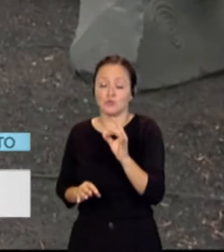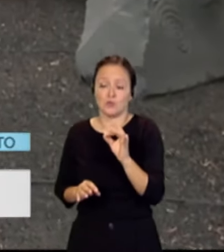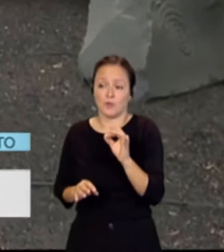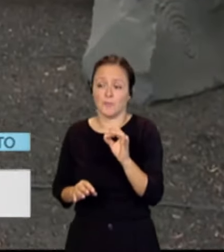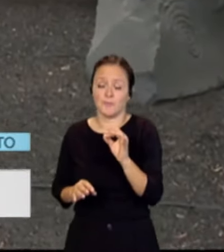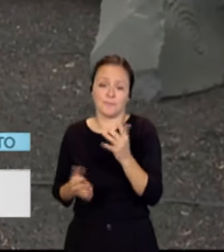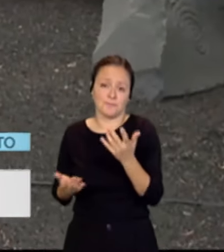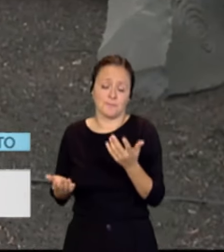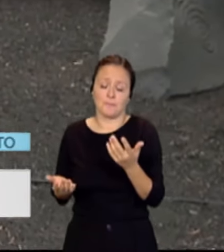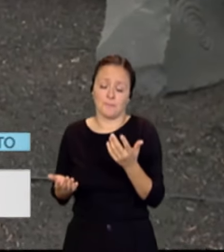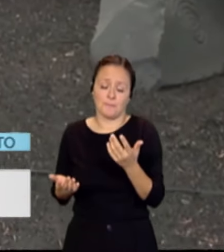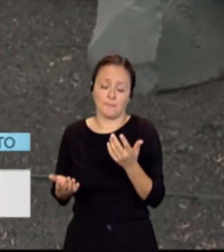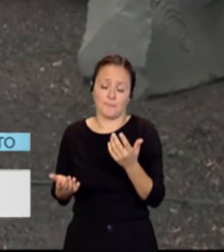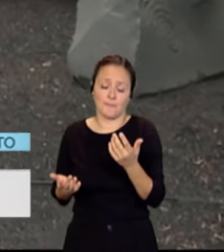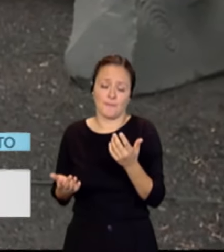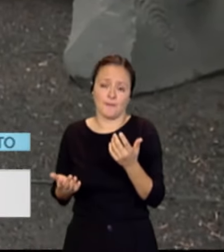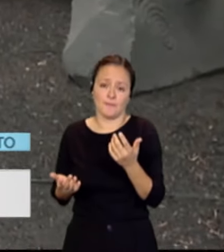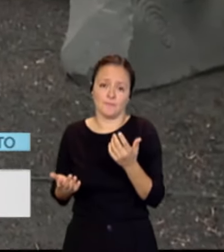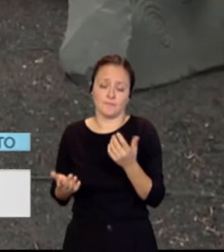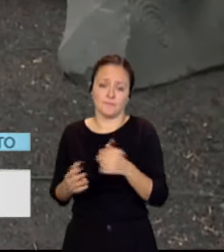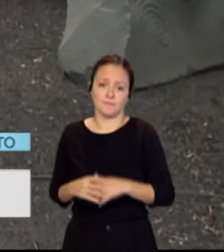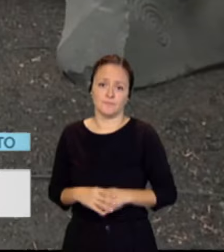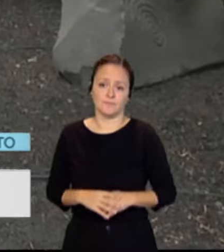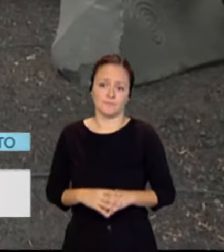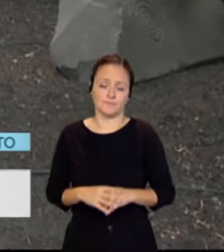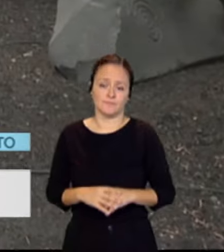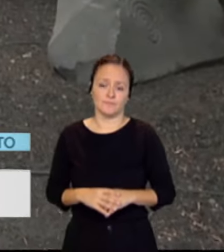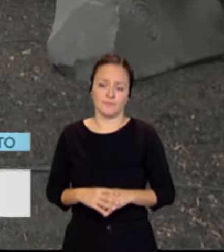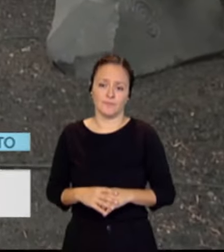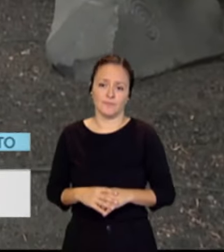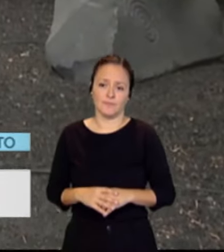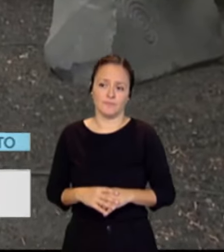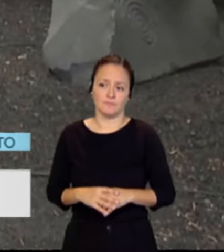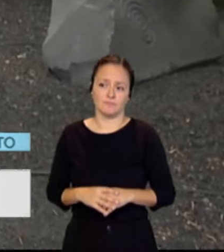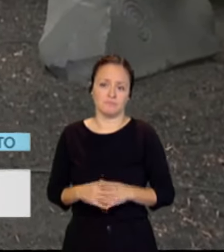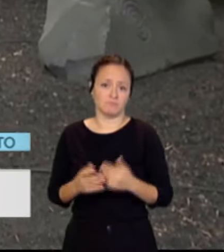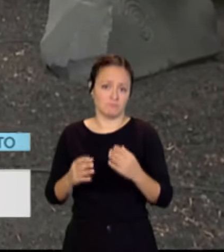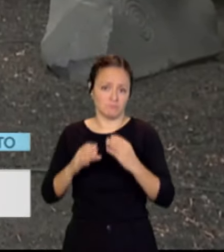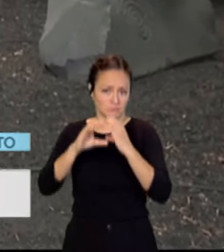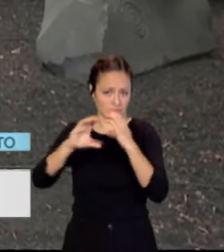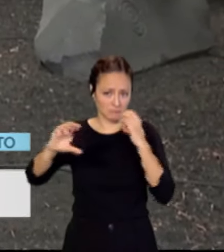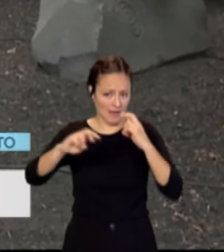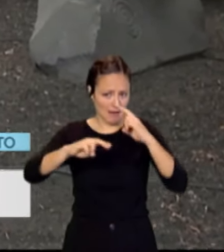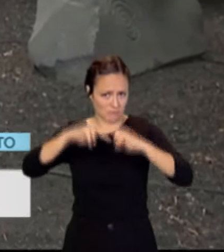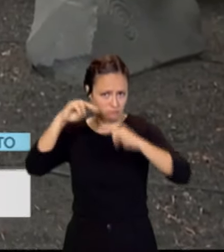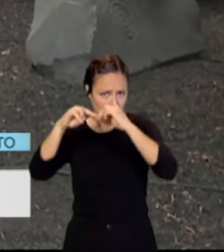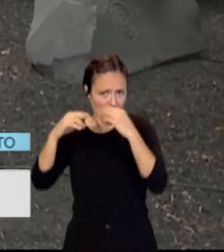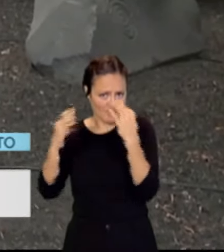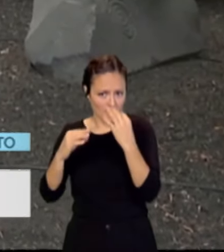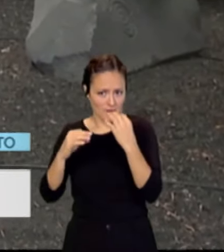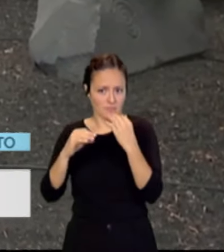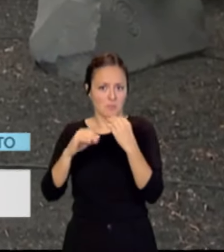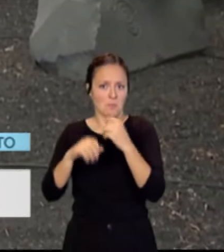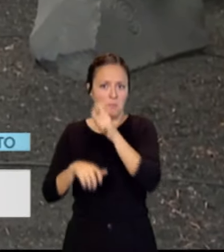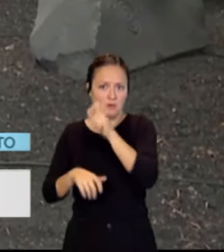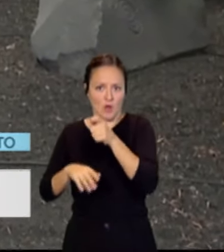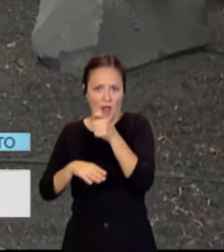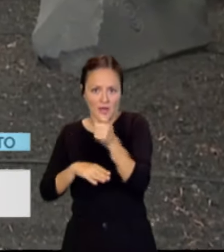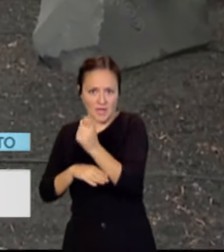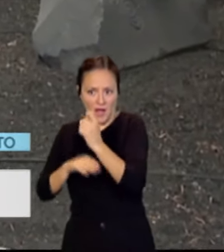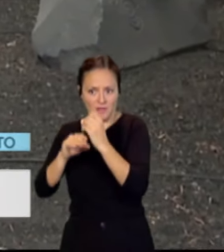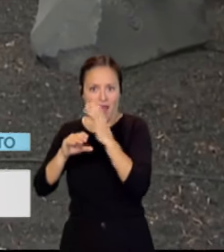la necesidad de de de esa instalación es decir los los regantes necesitaban el agua y bueno se